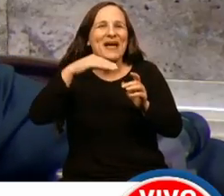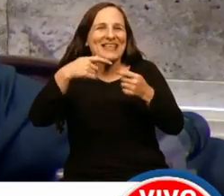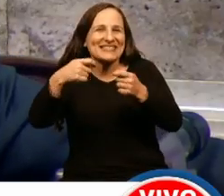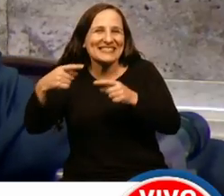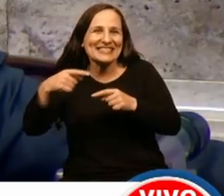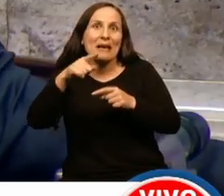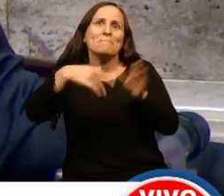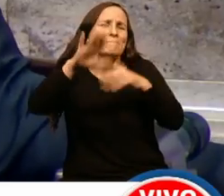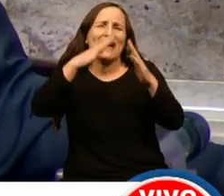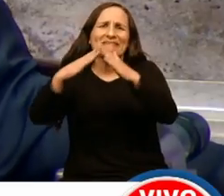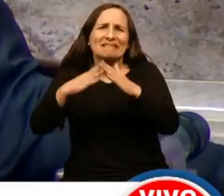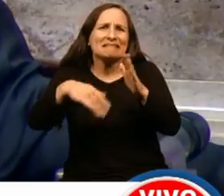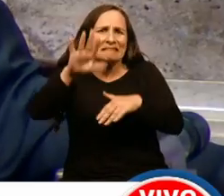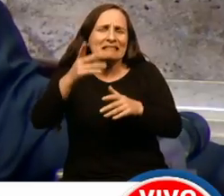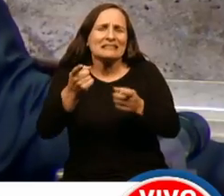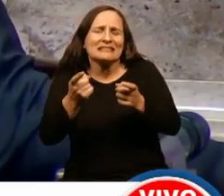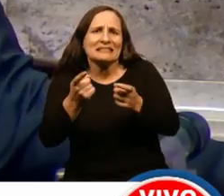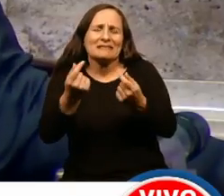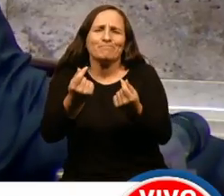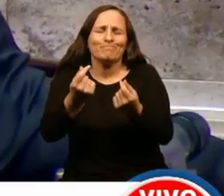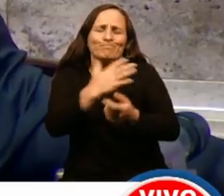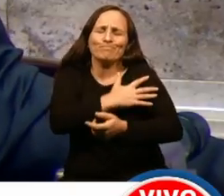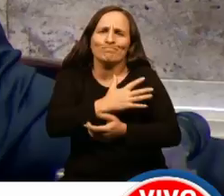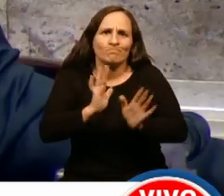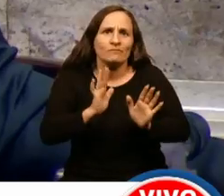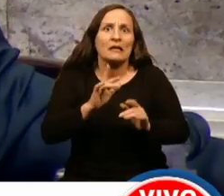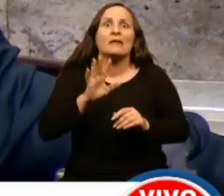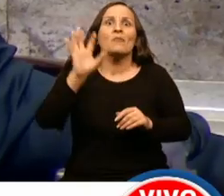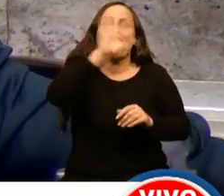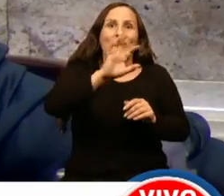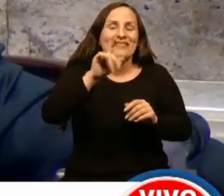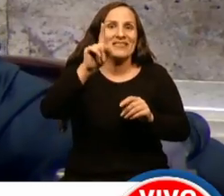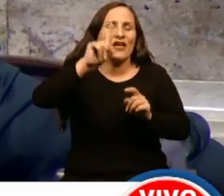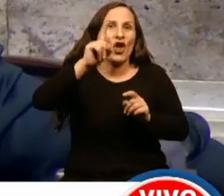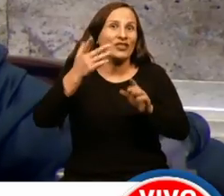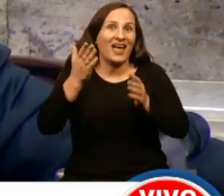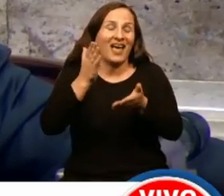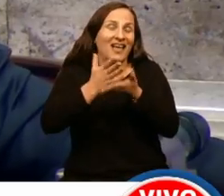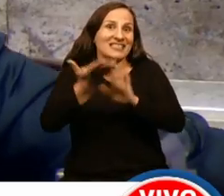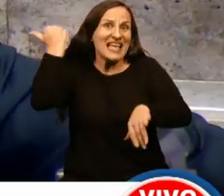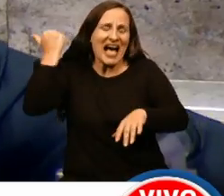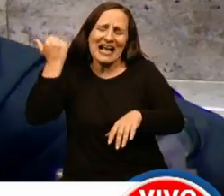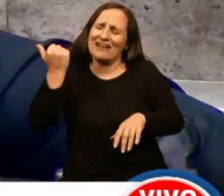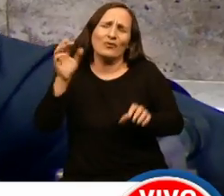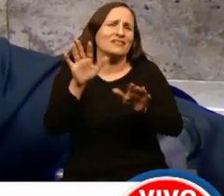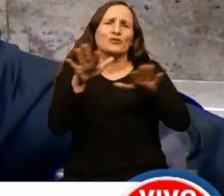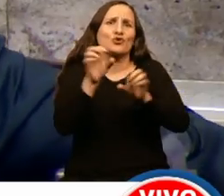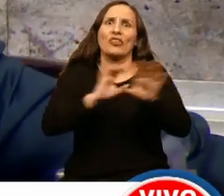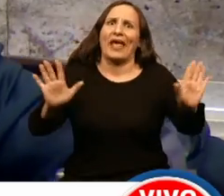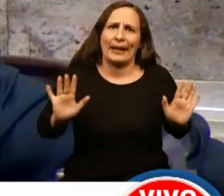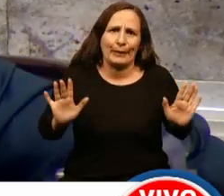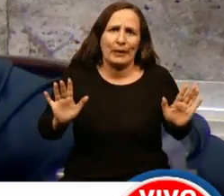de hogares vulnerables eso para provincias como la nuestra del norte fue terrible yo no voy a